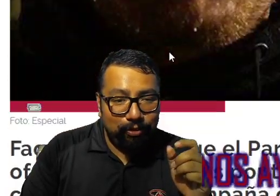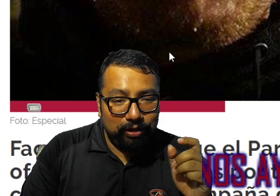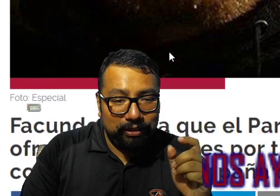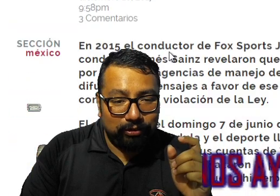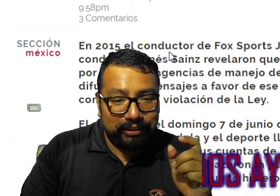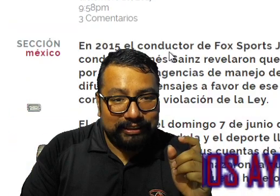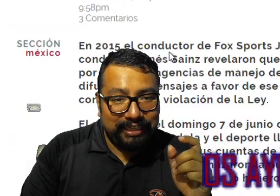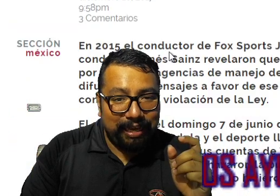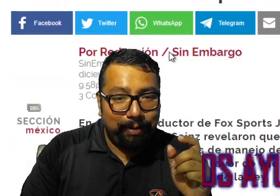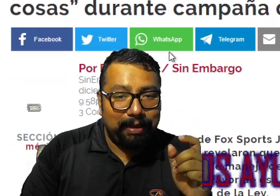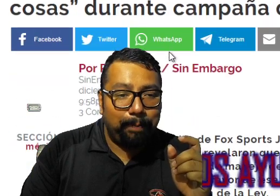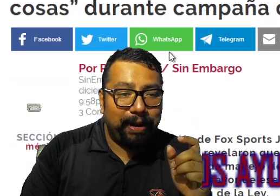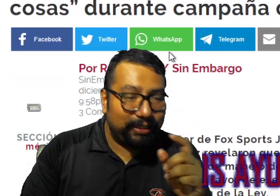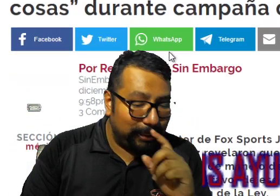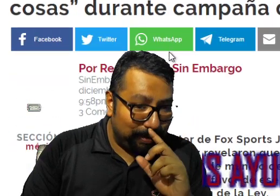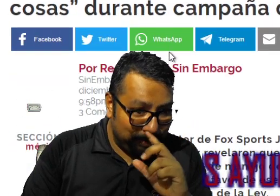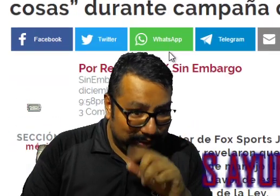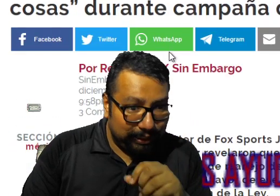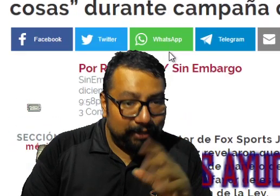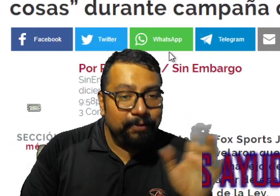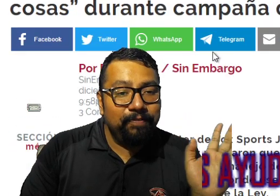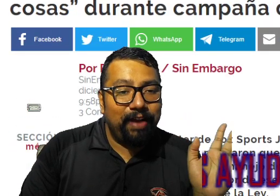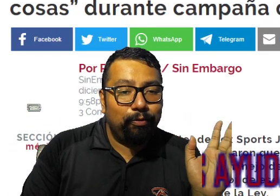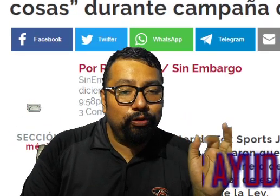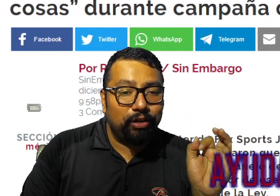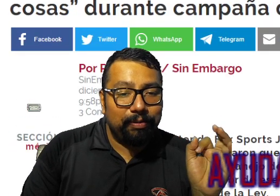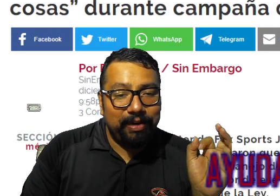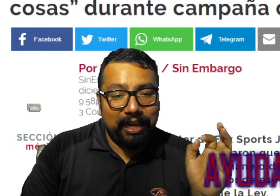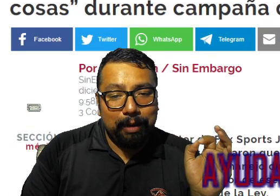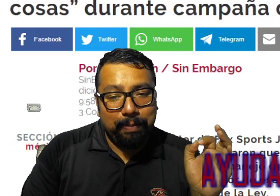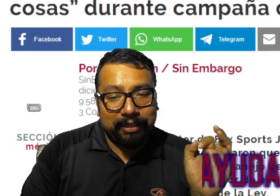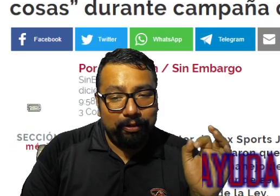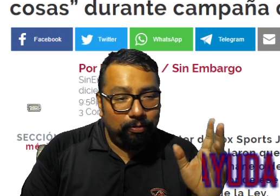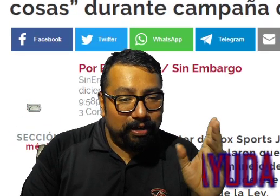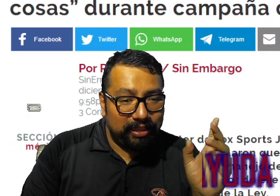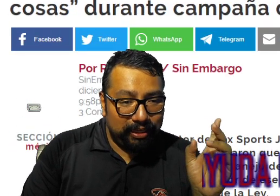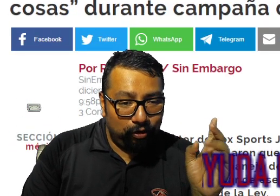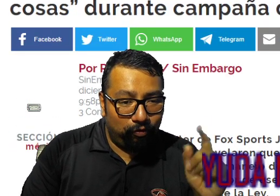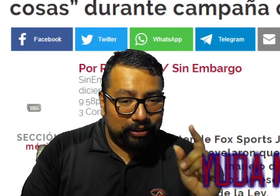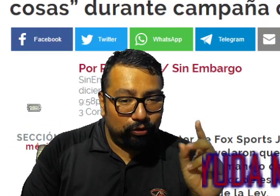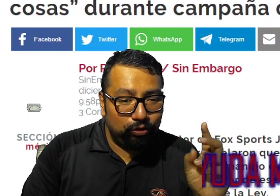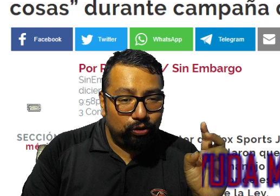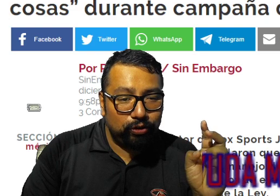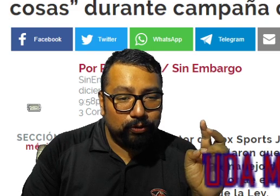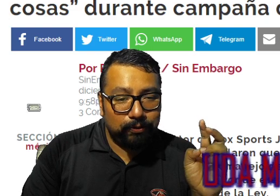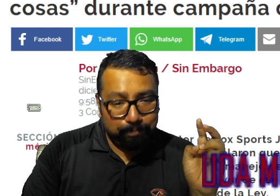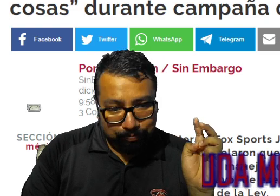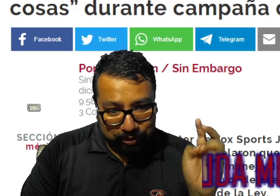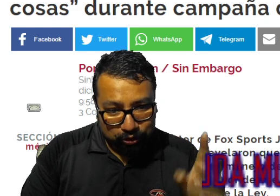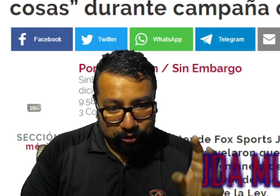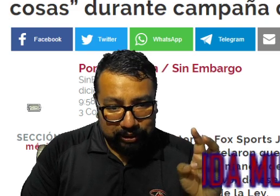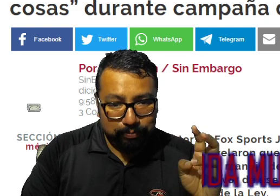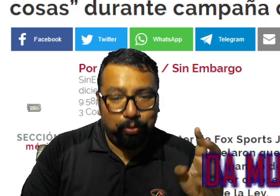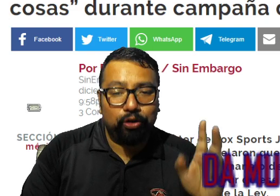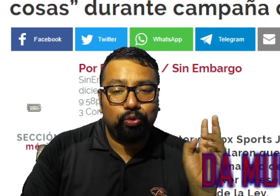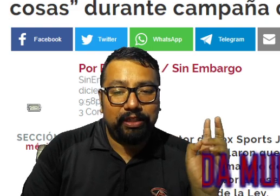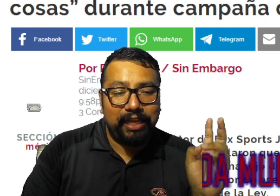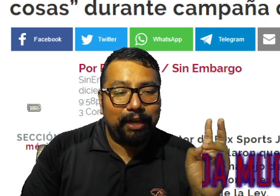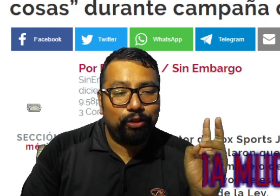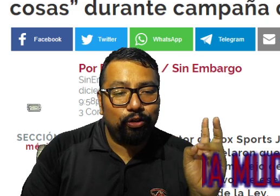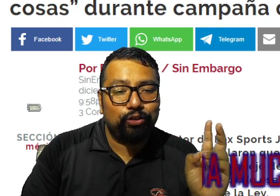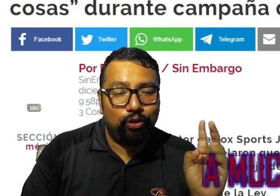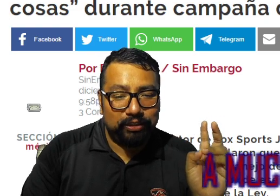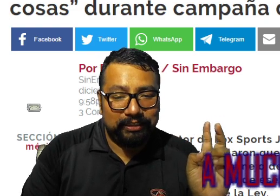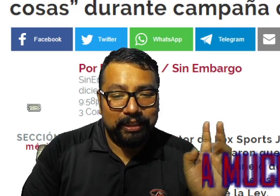salió y nos decía vaya prácticamente facundo revela que el partido verde le ofreció dos millones por